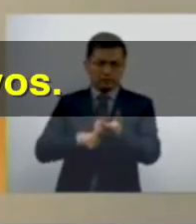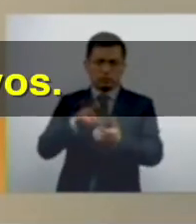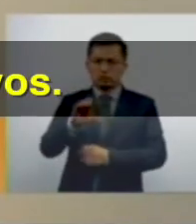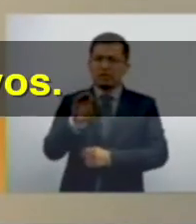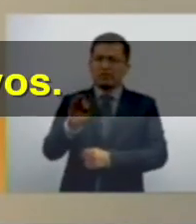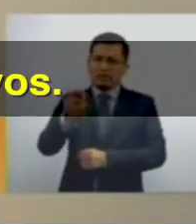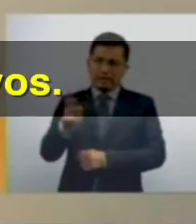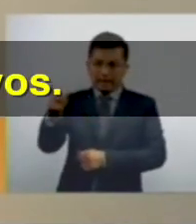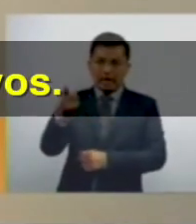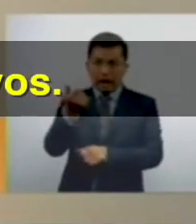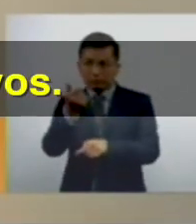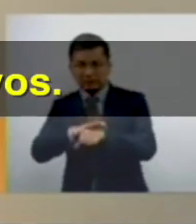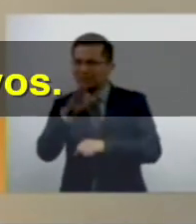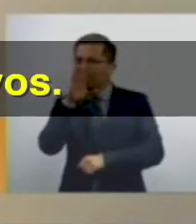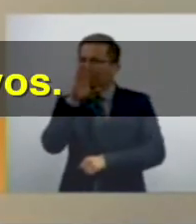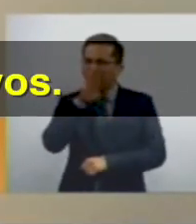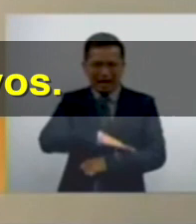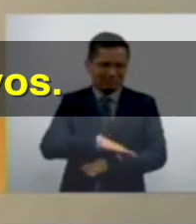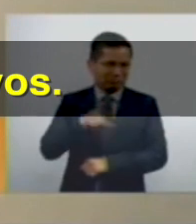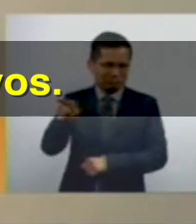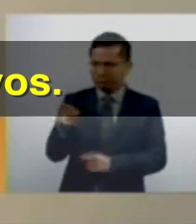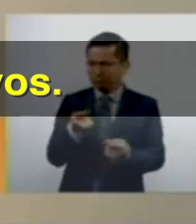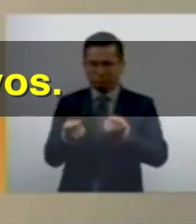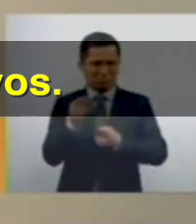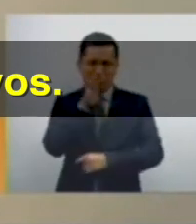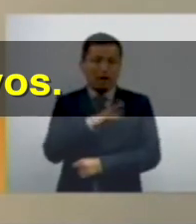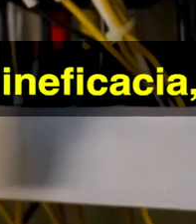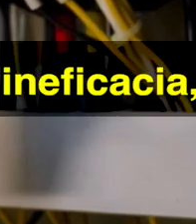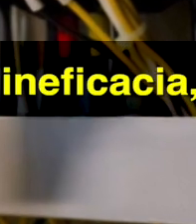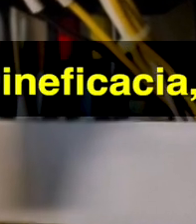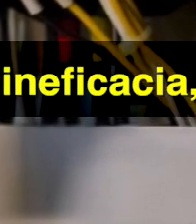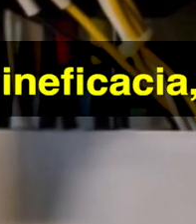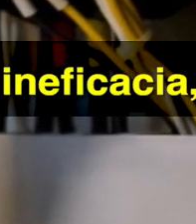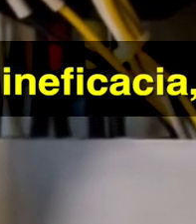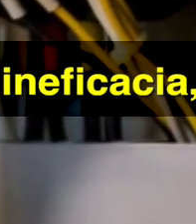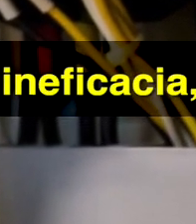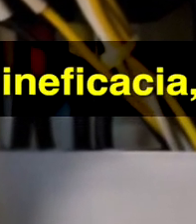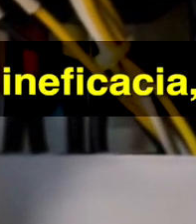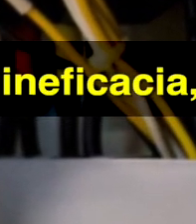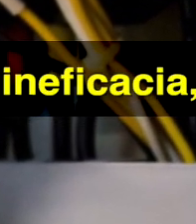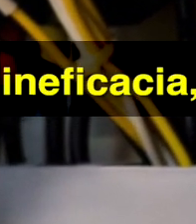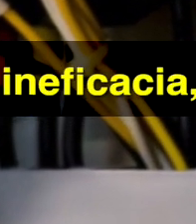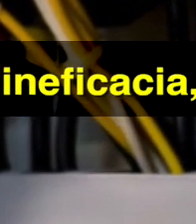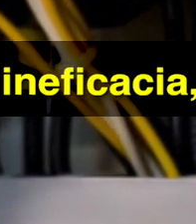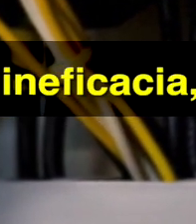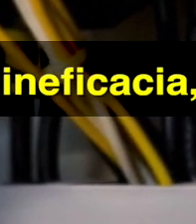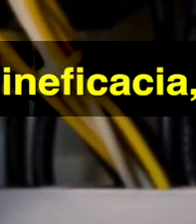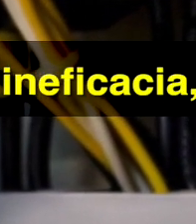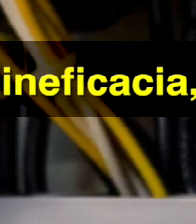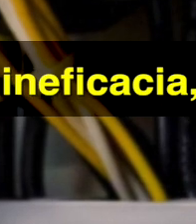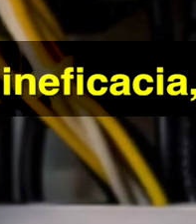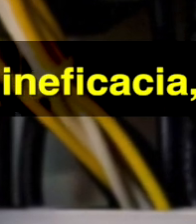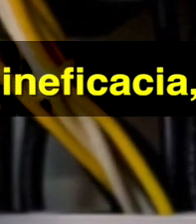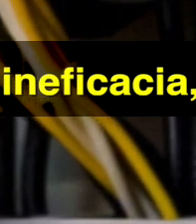es reflejo de la mala conducta de sus directivos. No puede seguirse